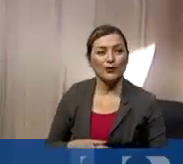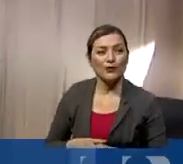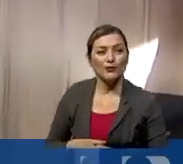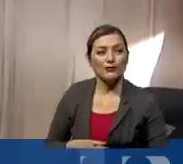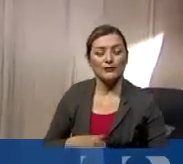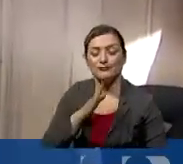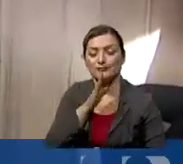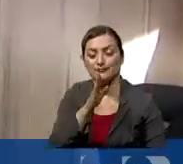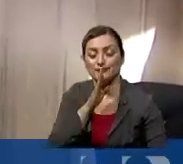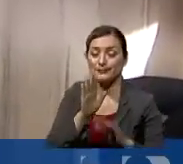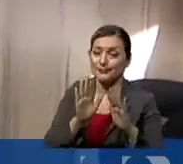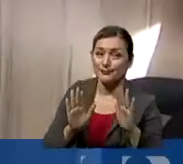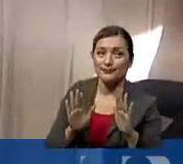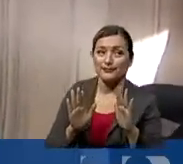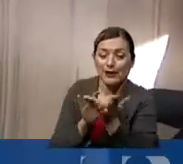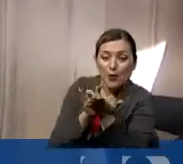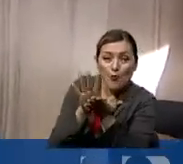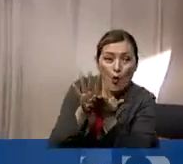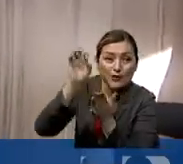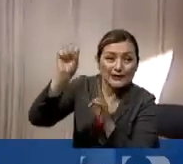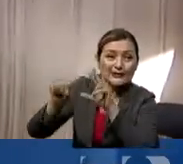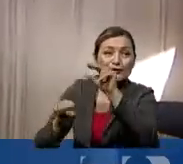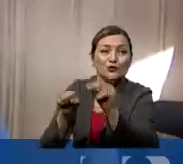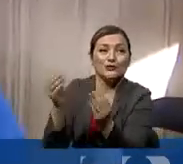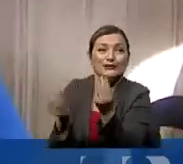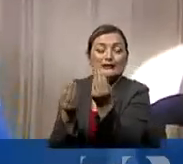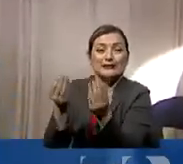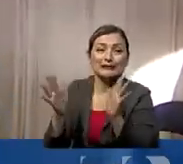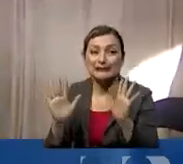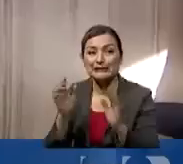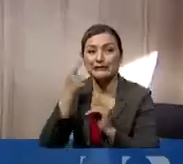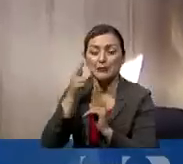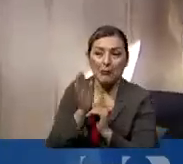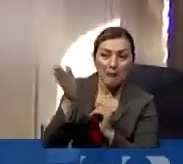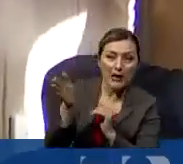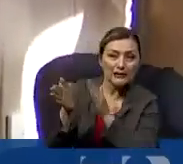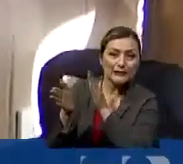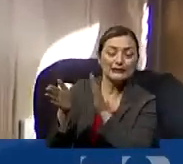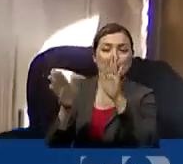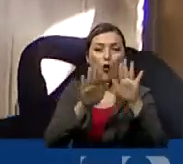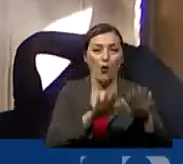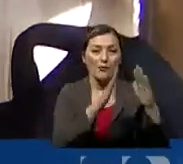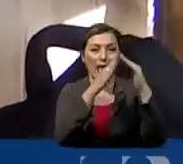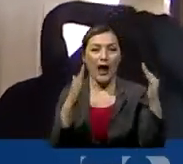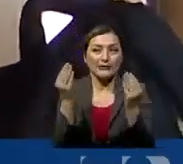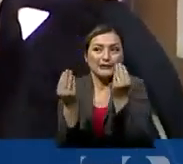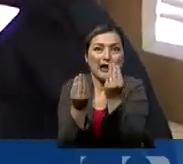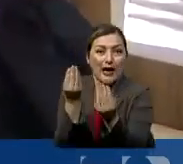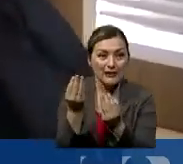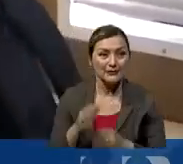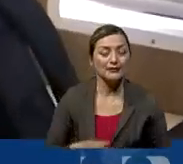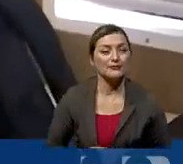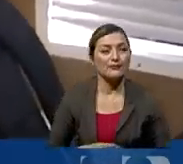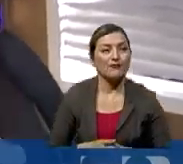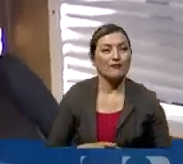siempre es como que, ¿será que nos deportan? Claro. ¿Qué podemos ir? O sea, ¿vamos o no vamos? Mejor nos quedamos en la casa, ¿qué hacemos?